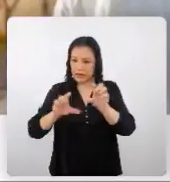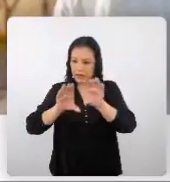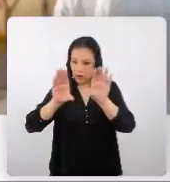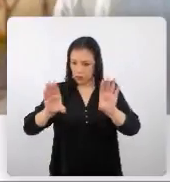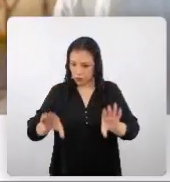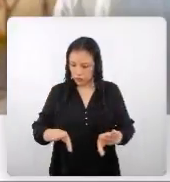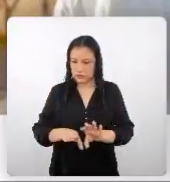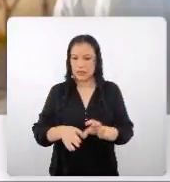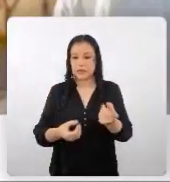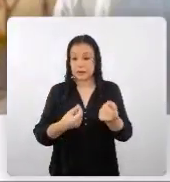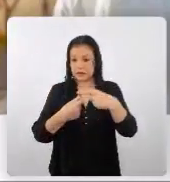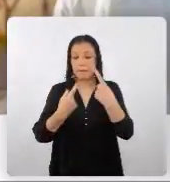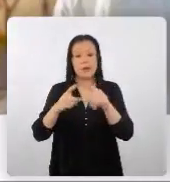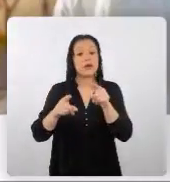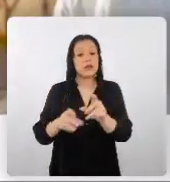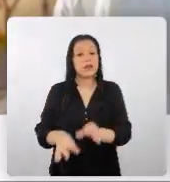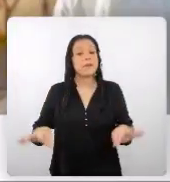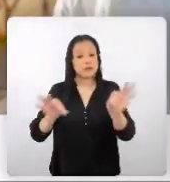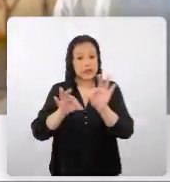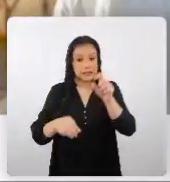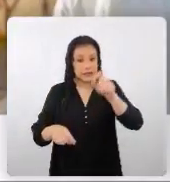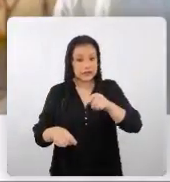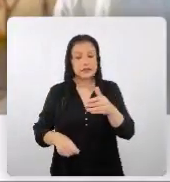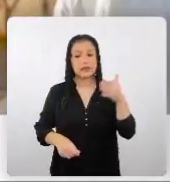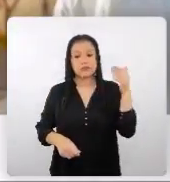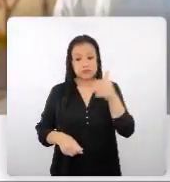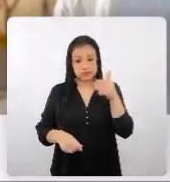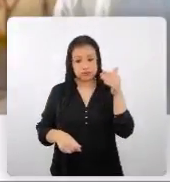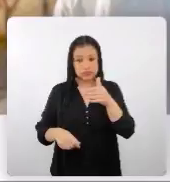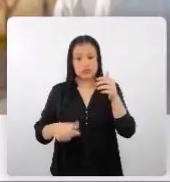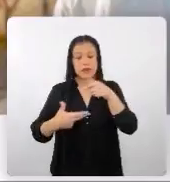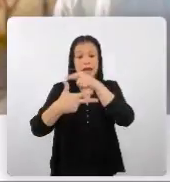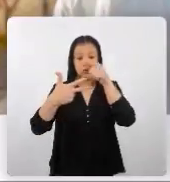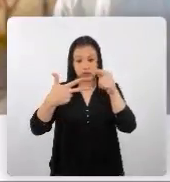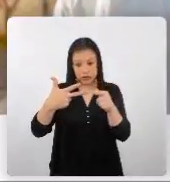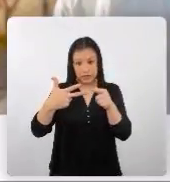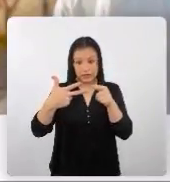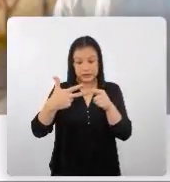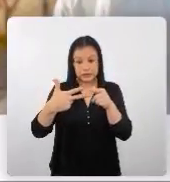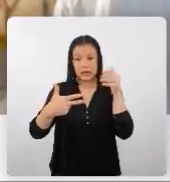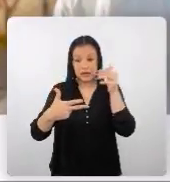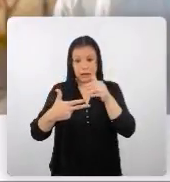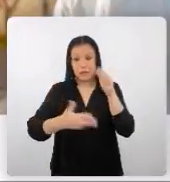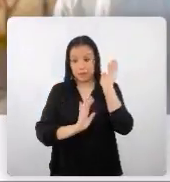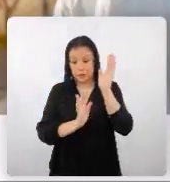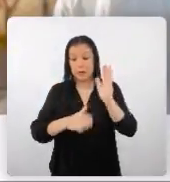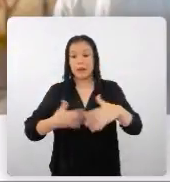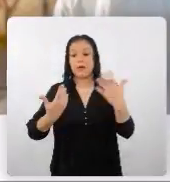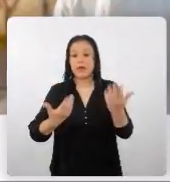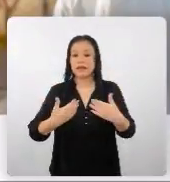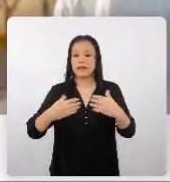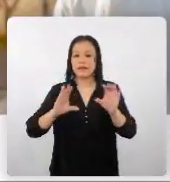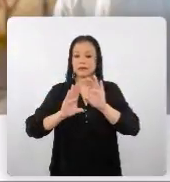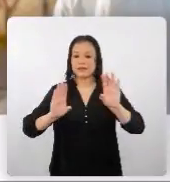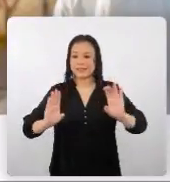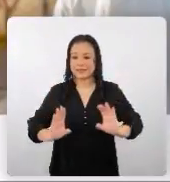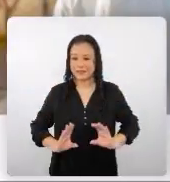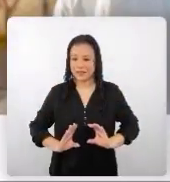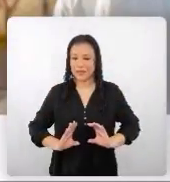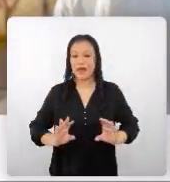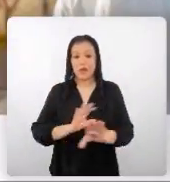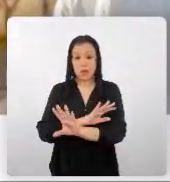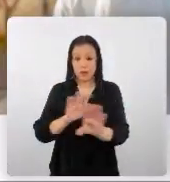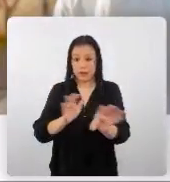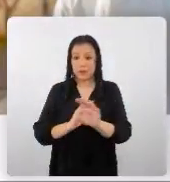Pero es importante mencionar que tienen que asistir a los tres eventos para poder obtener su constancia. Al término del